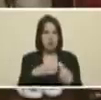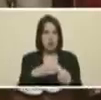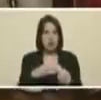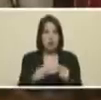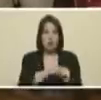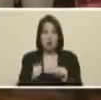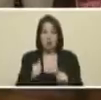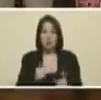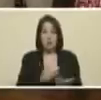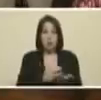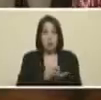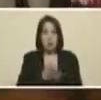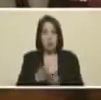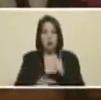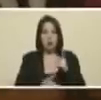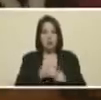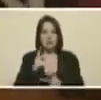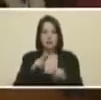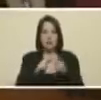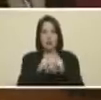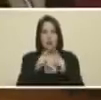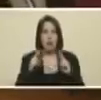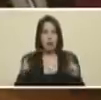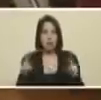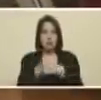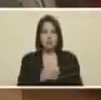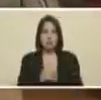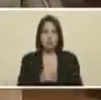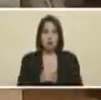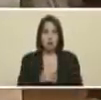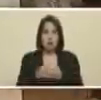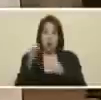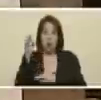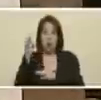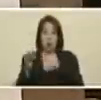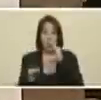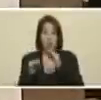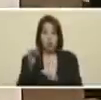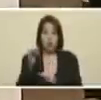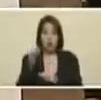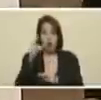pacificación muy justa, honorable.